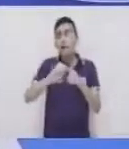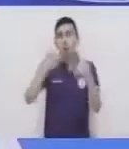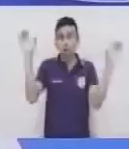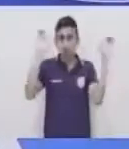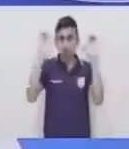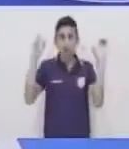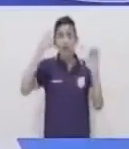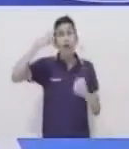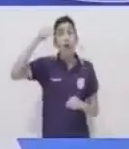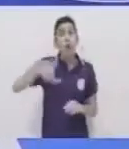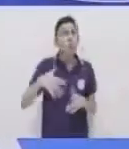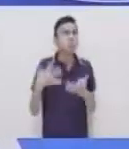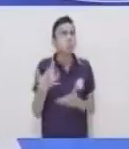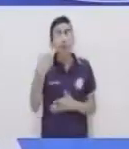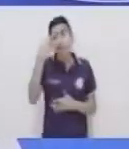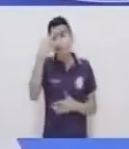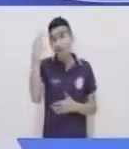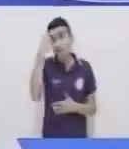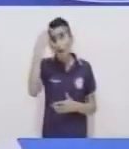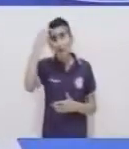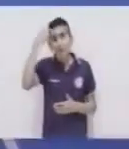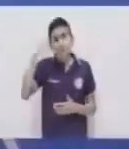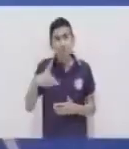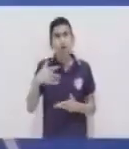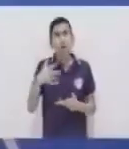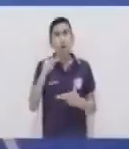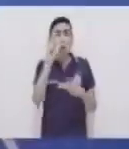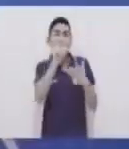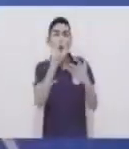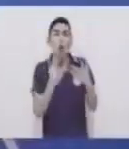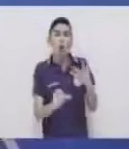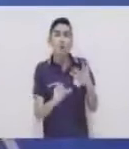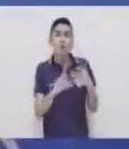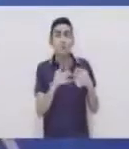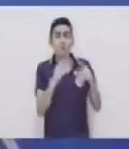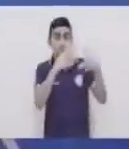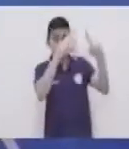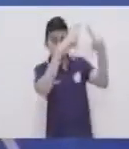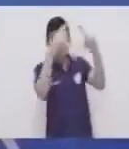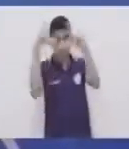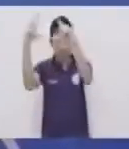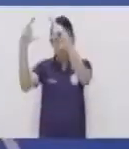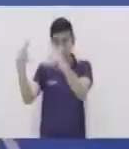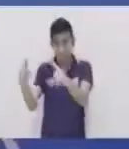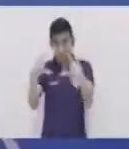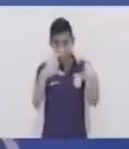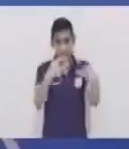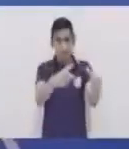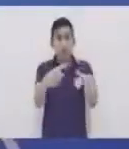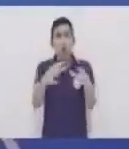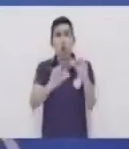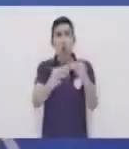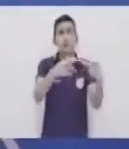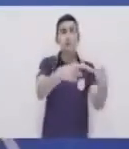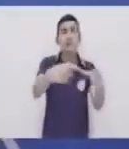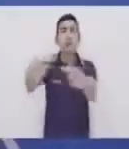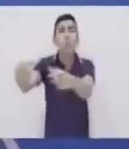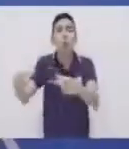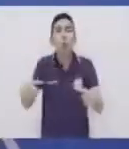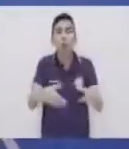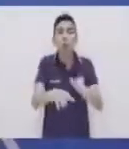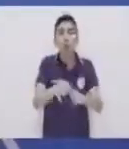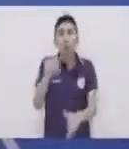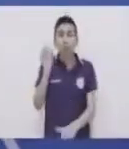calentamiento previo. El día de hoy vamos a trabajar específicamente a lanzar hacia círculos que están dibujados en el suelo o en la